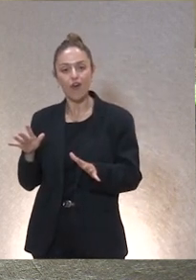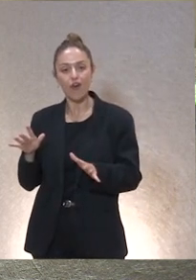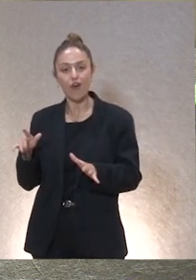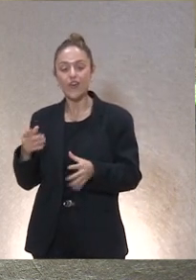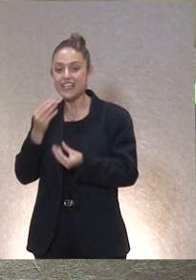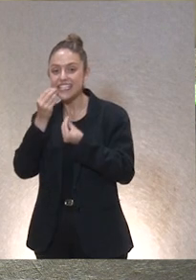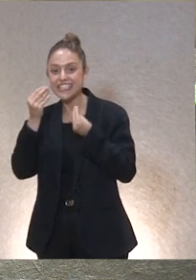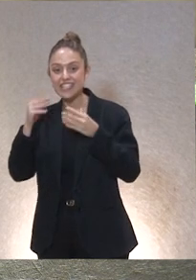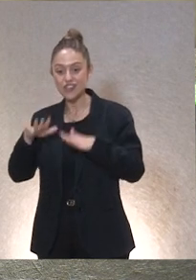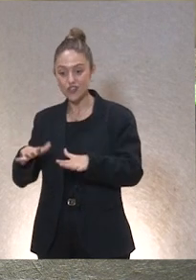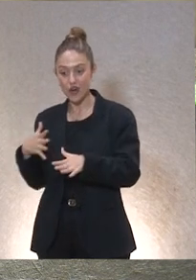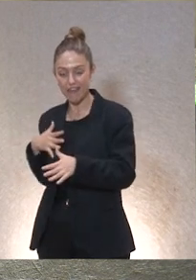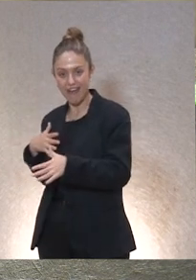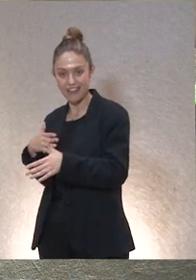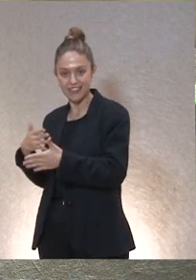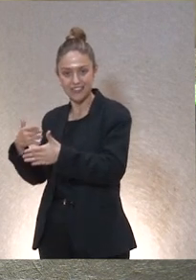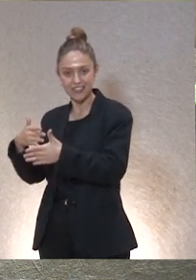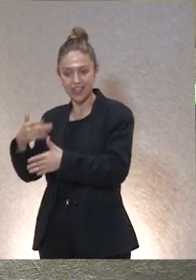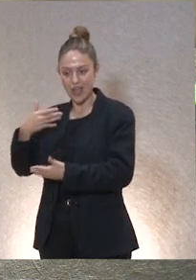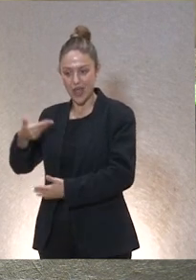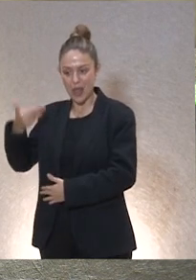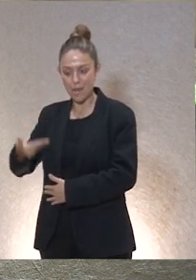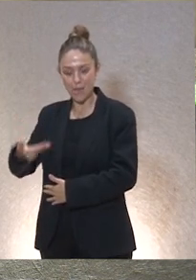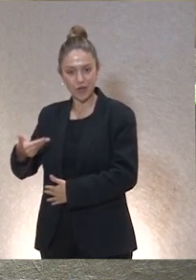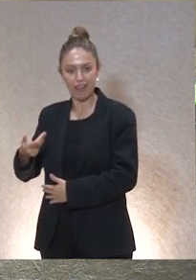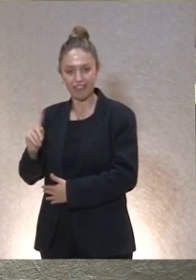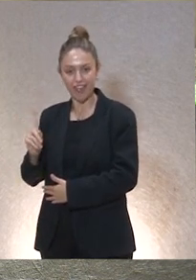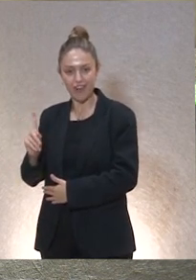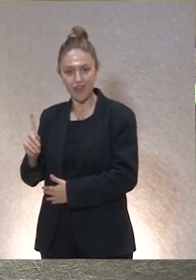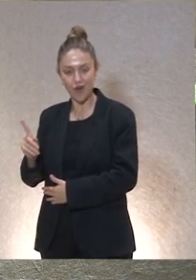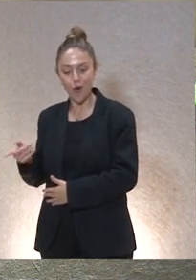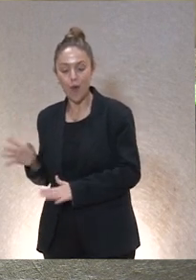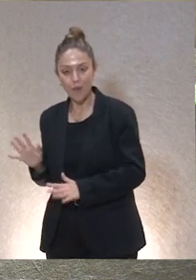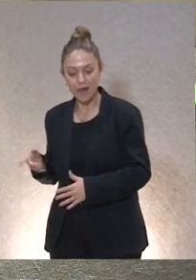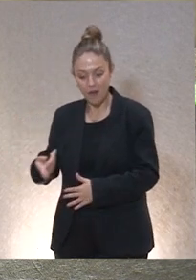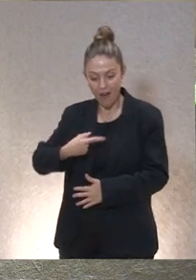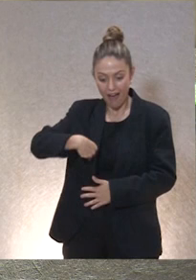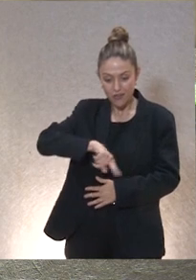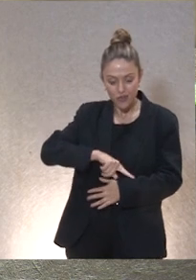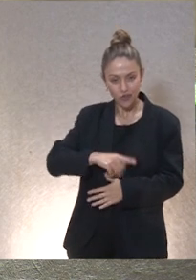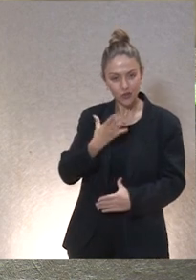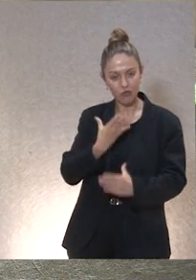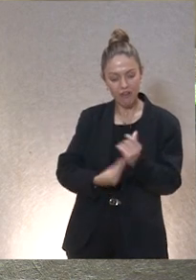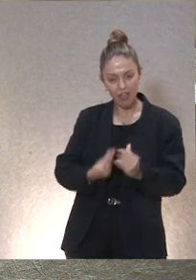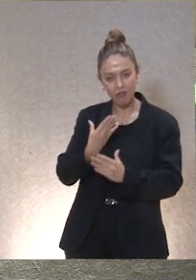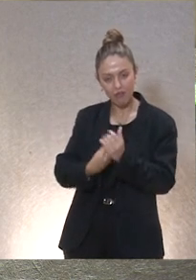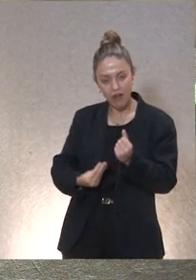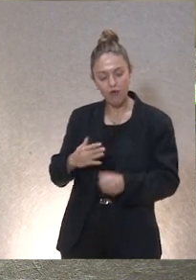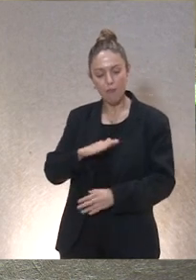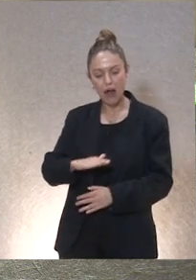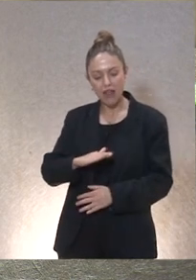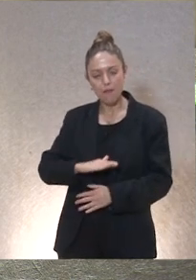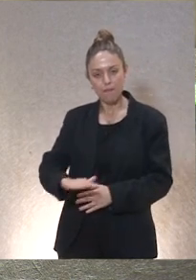ninguna historia y que ni a vosotros ni a mí nos haya ido tan mal en la vida como podría haber no